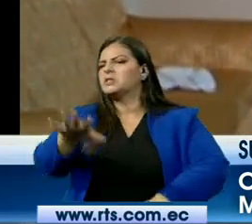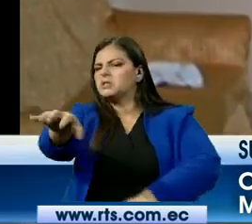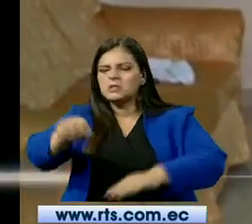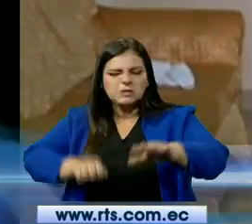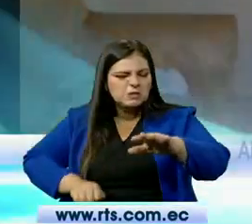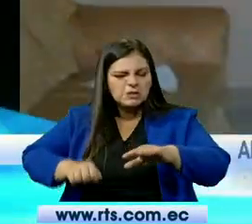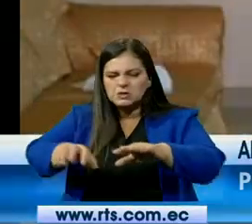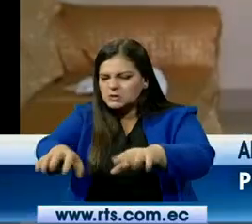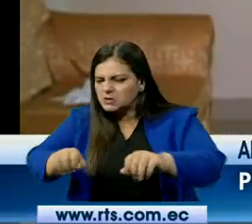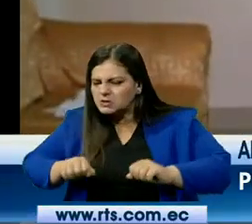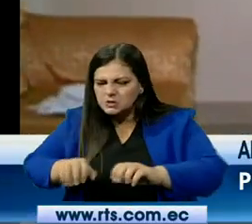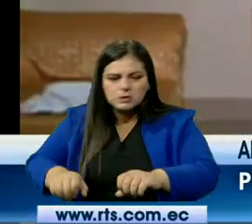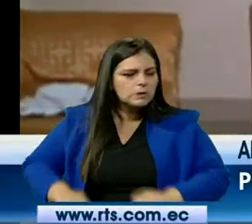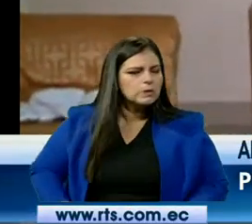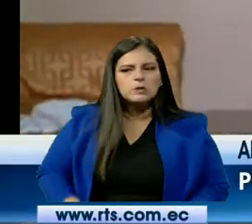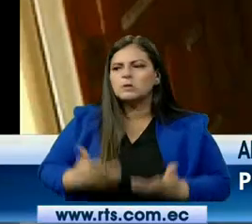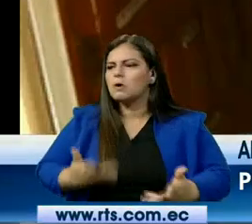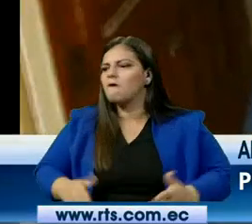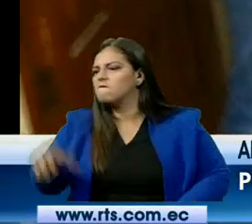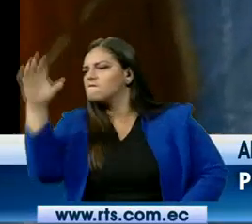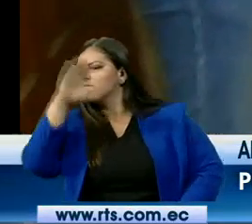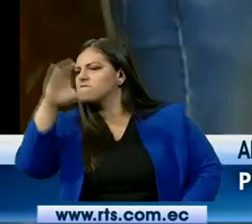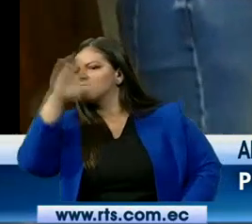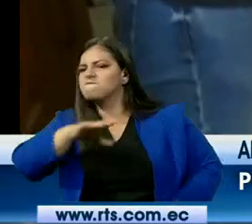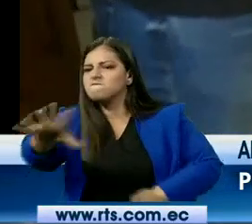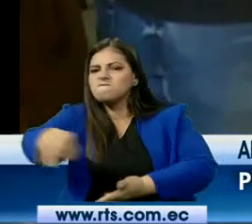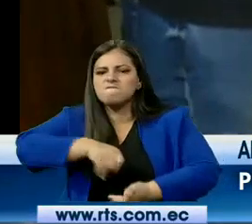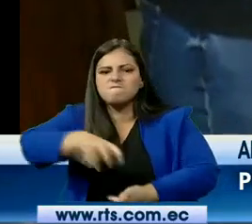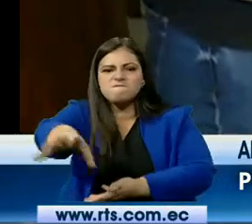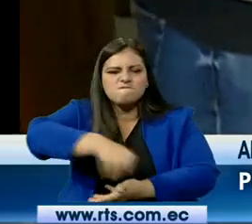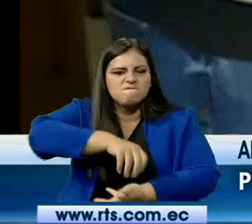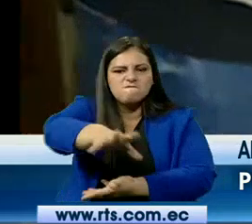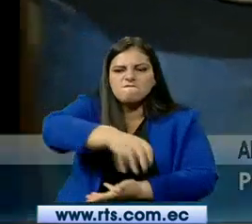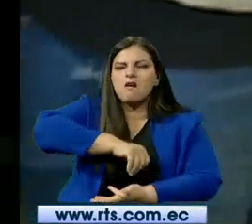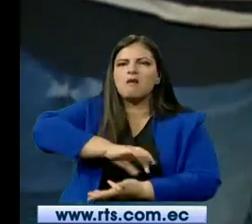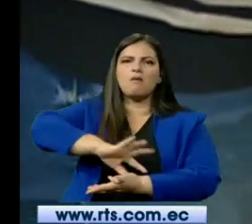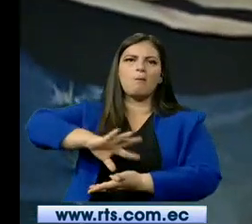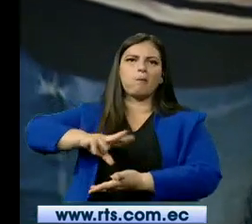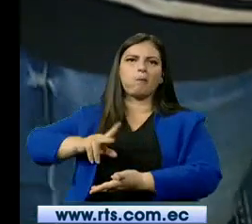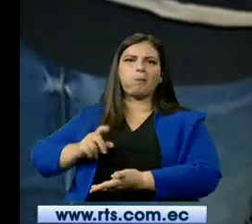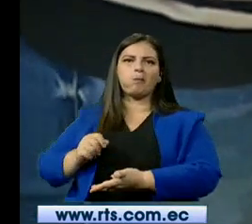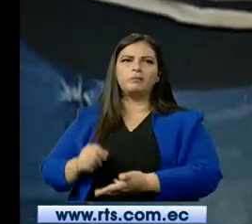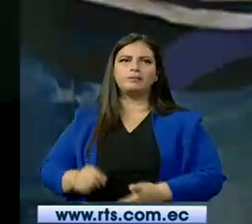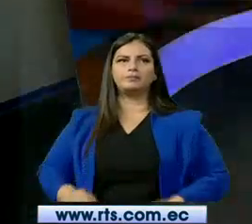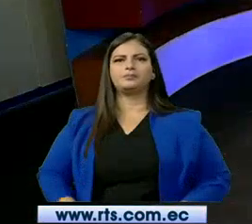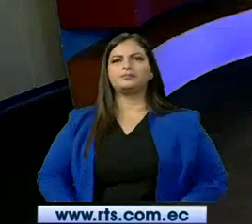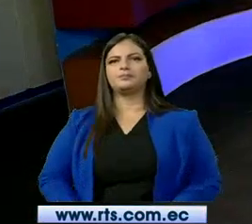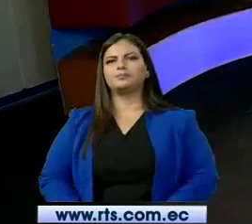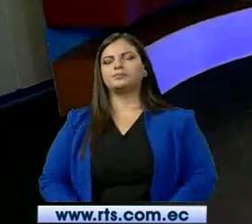llego es que veo la puerta ya forzada. Informó José Morales.